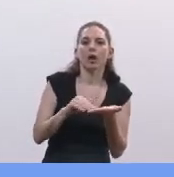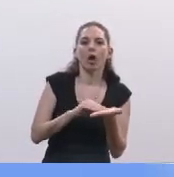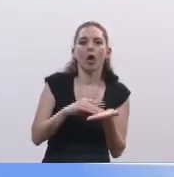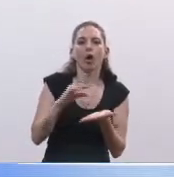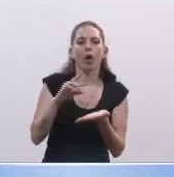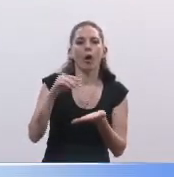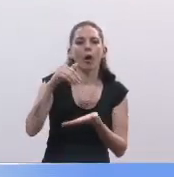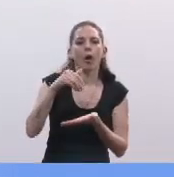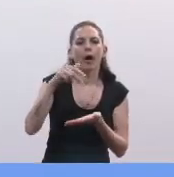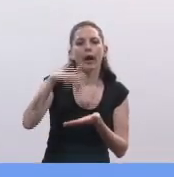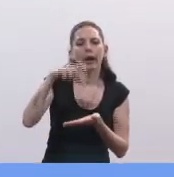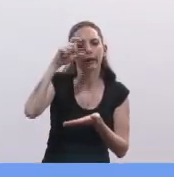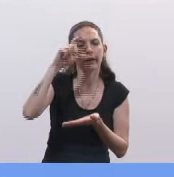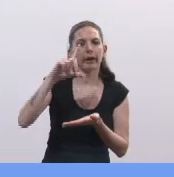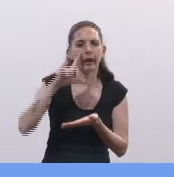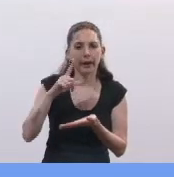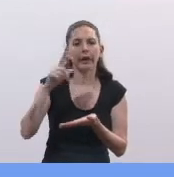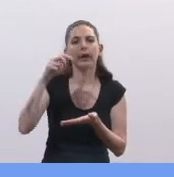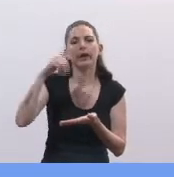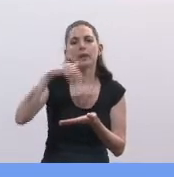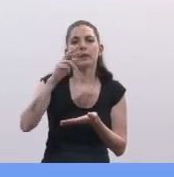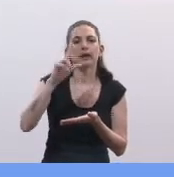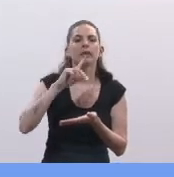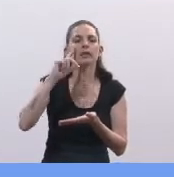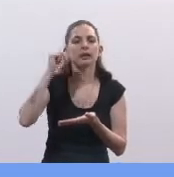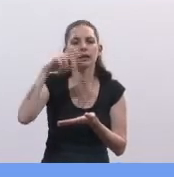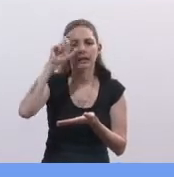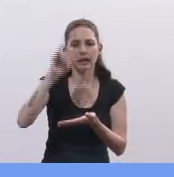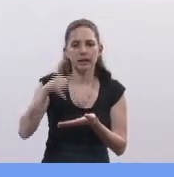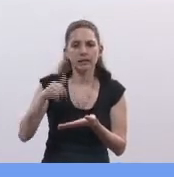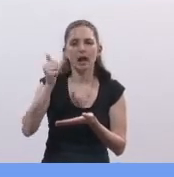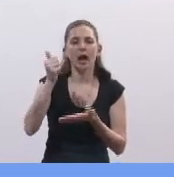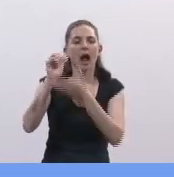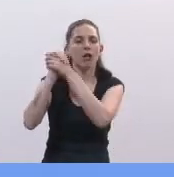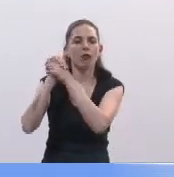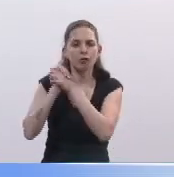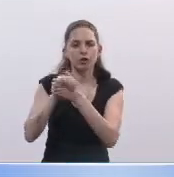Mendía, otro del diputado Negri, del diputado Martínez, de la diputada Carrió y del diputado Alfonsín,